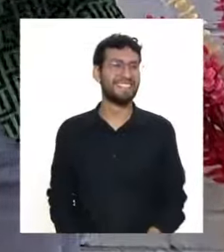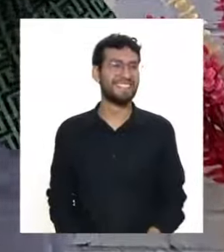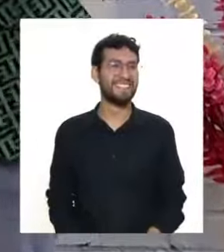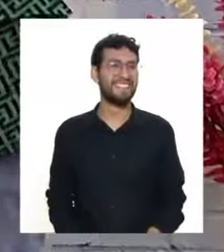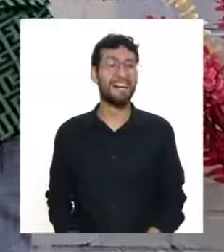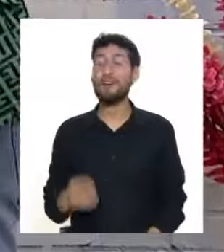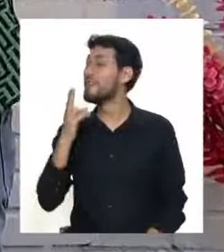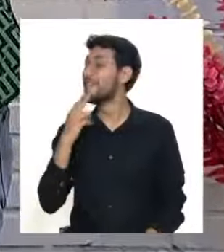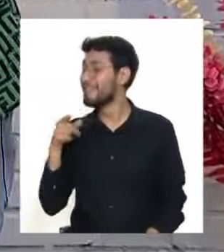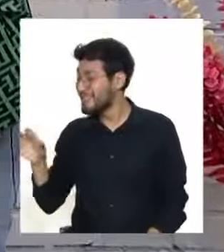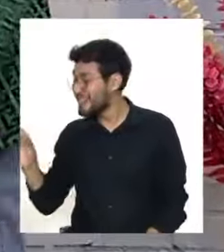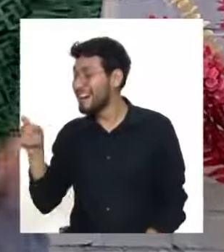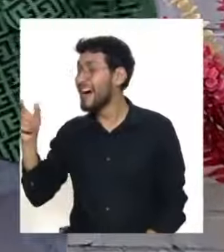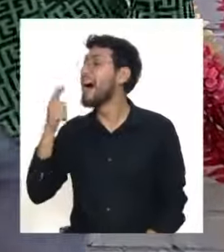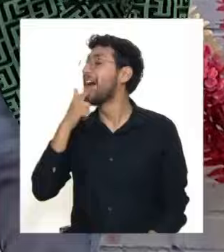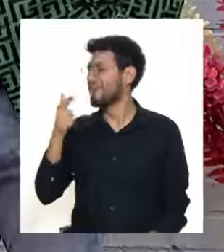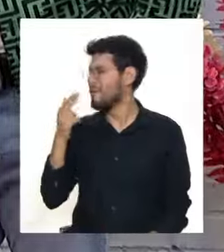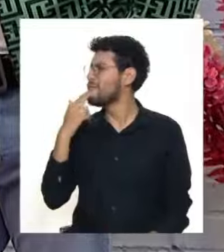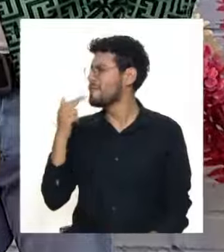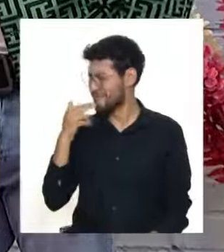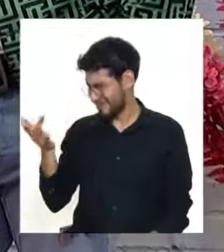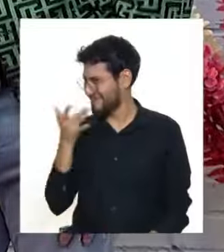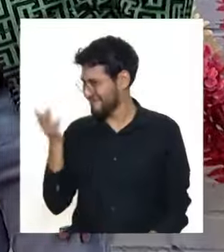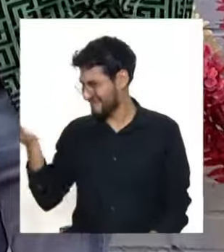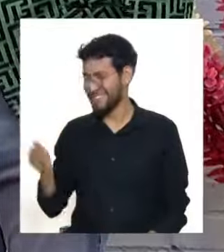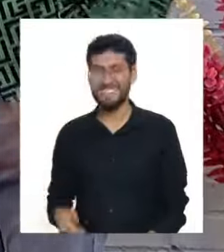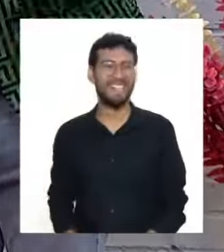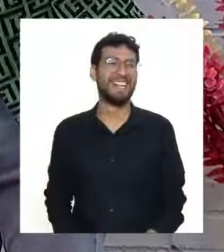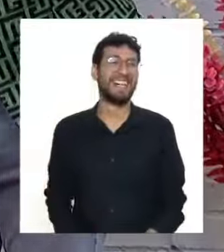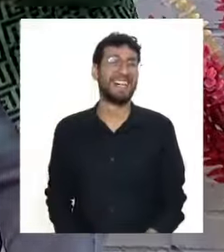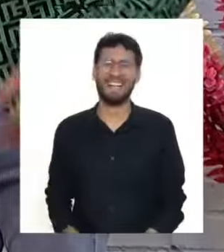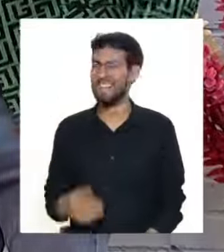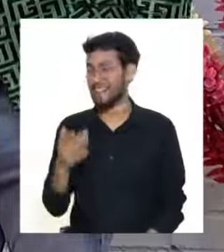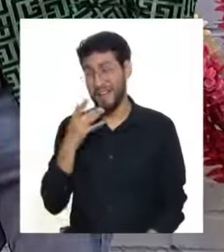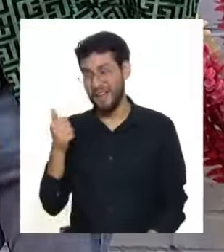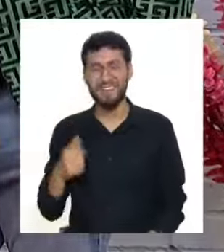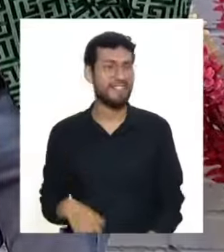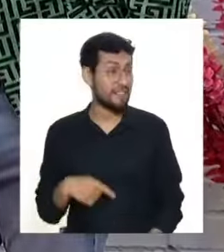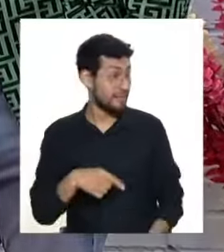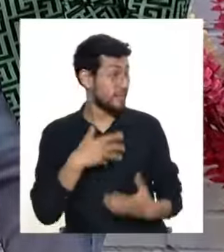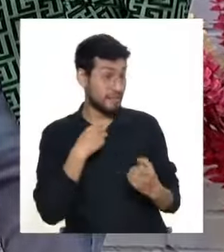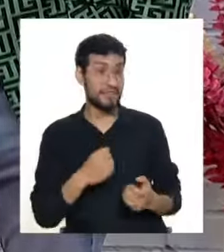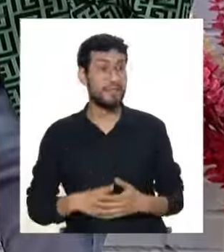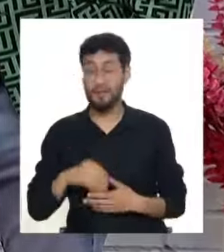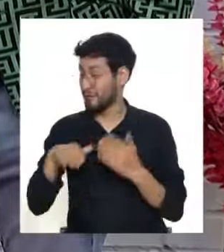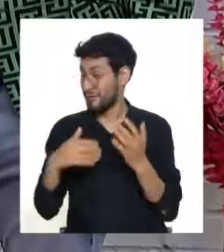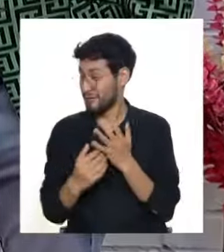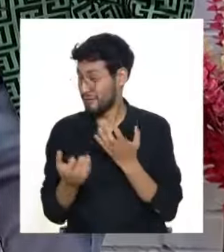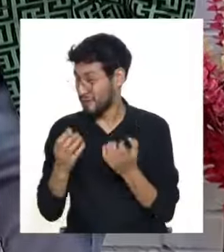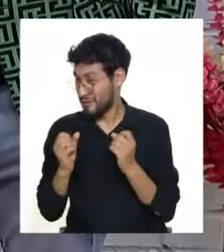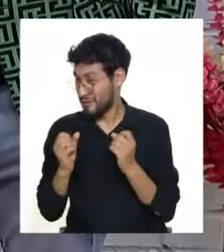El son dulces, esas bolitas amarillas son dulces. Tiene otro sabor. Qué saludable, ¿no? No. Todos sancochaditos, no su platanito,